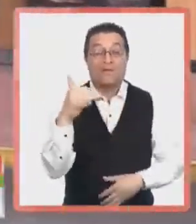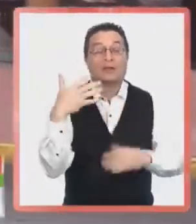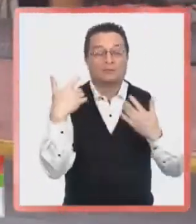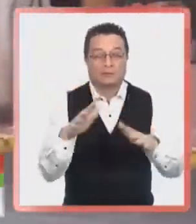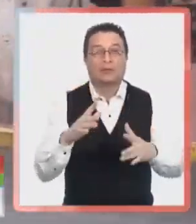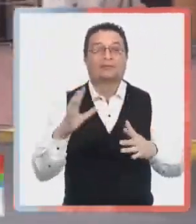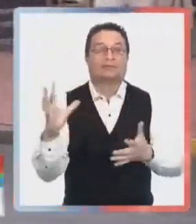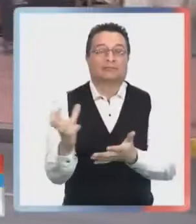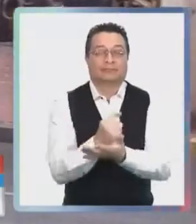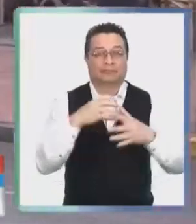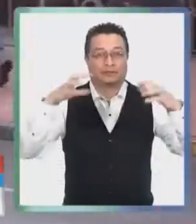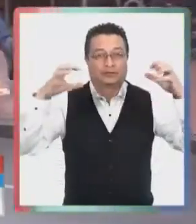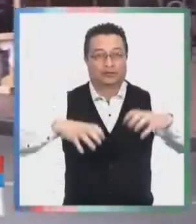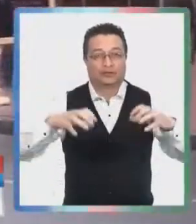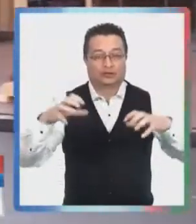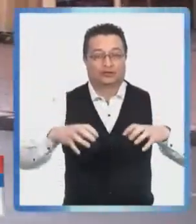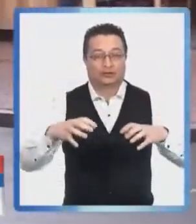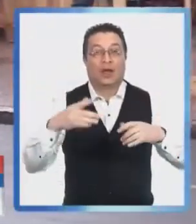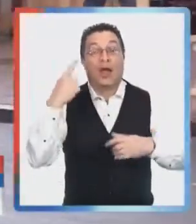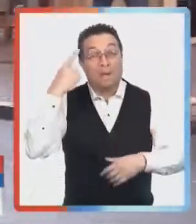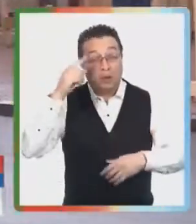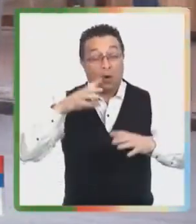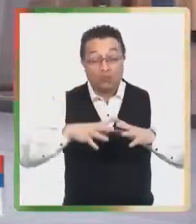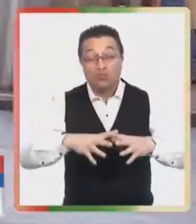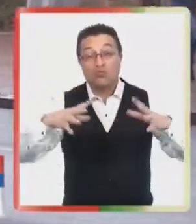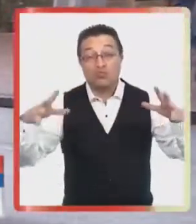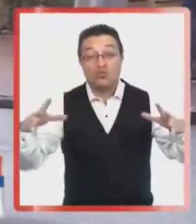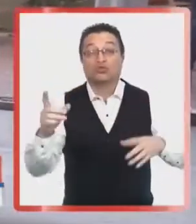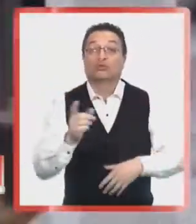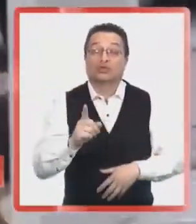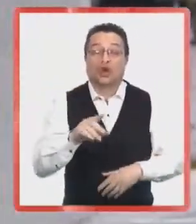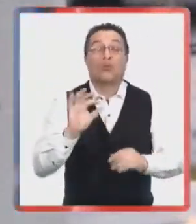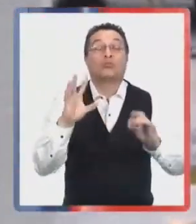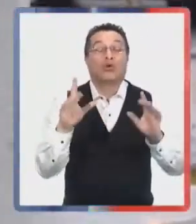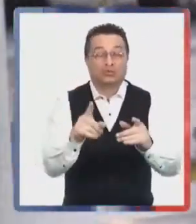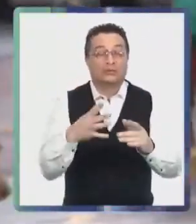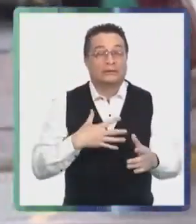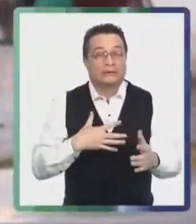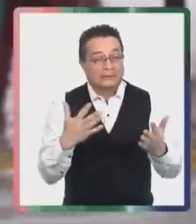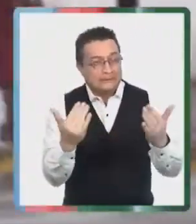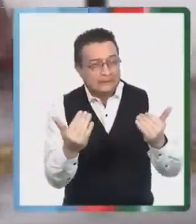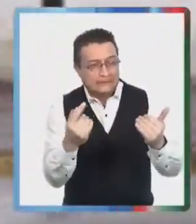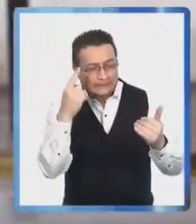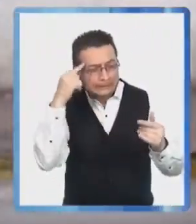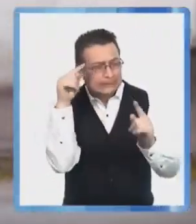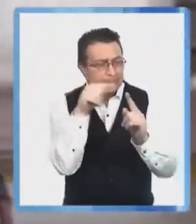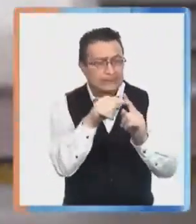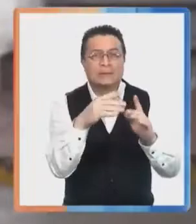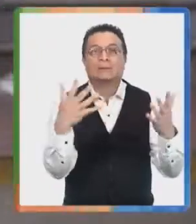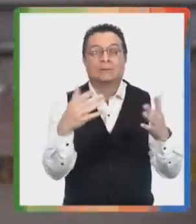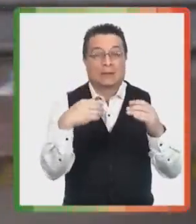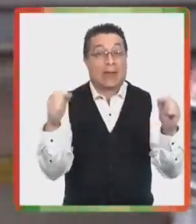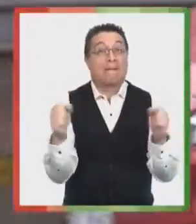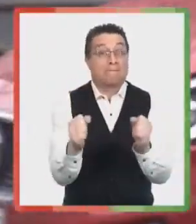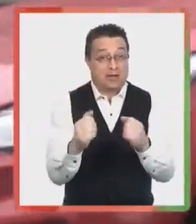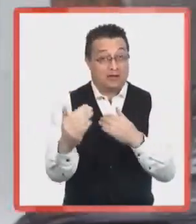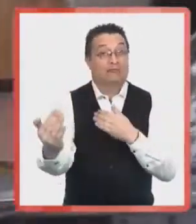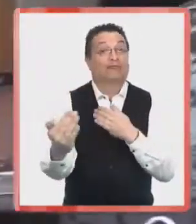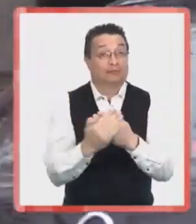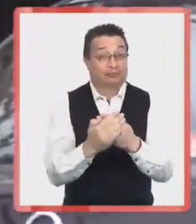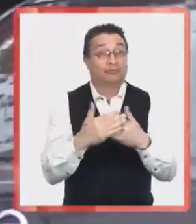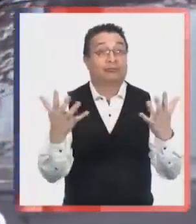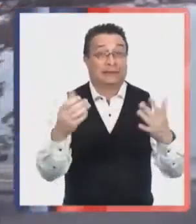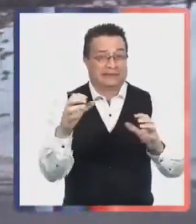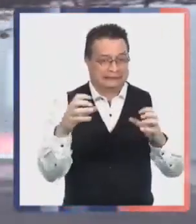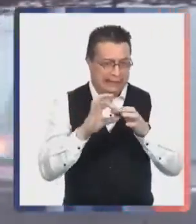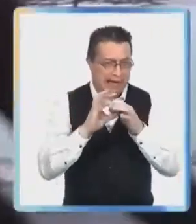este jueves llegó la esperada lluvia. Aunque en cantidad no fue mucho, sí hace aumentar las esperanzas en torno a lo que pueda dejar este